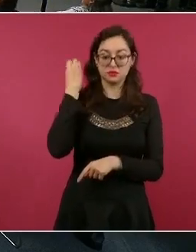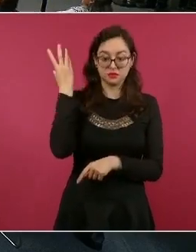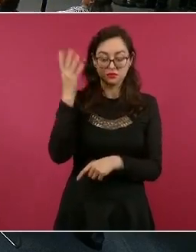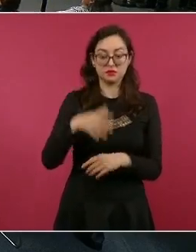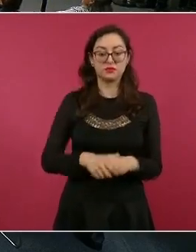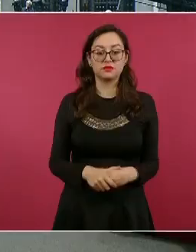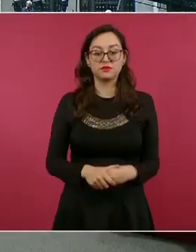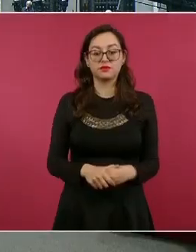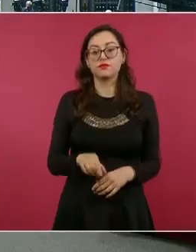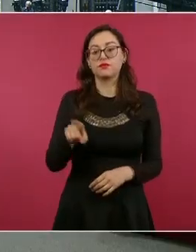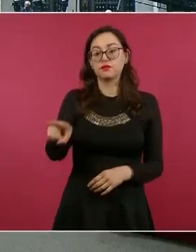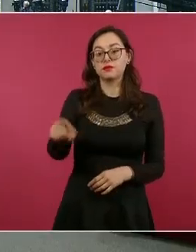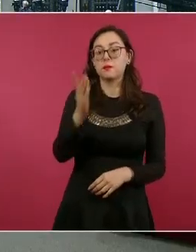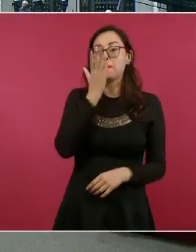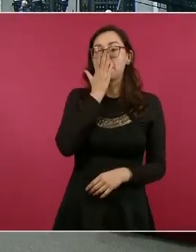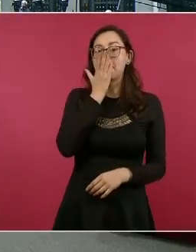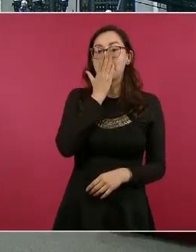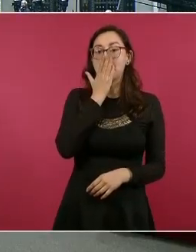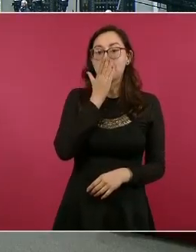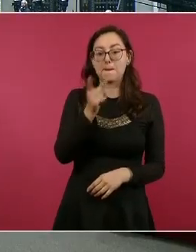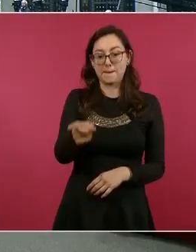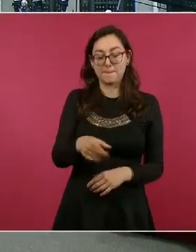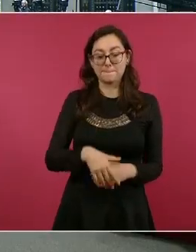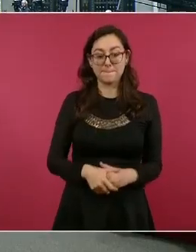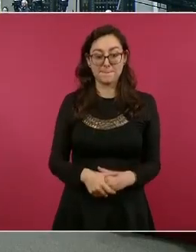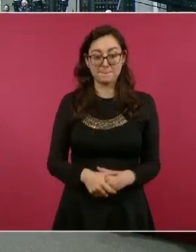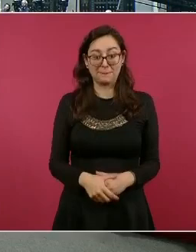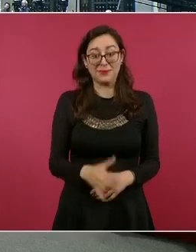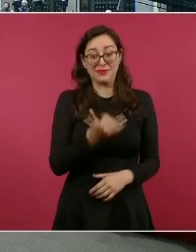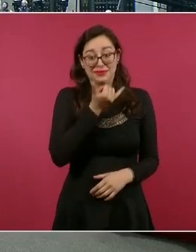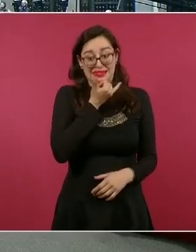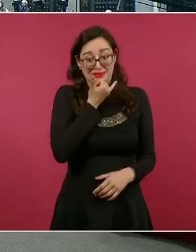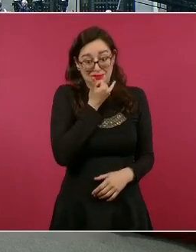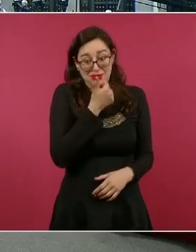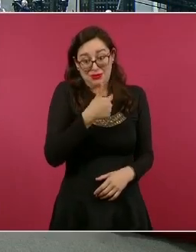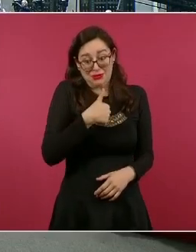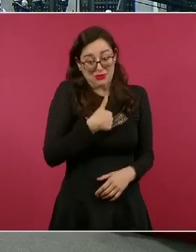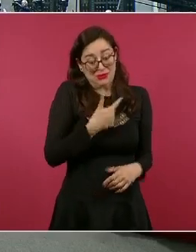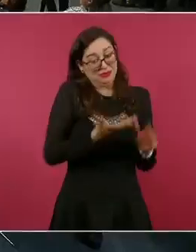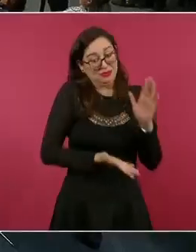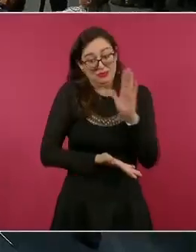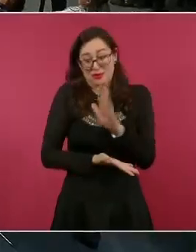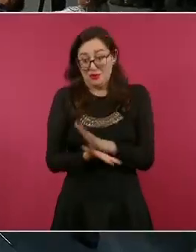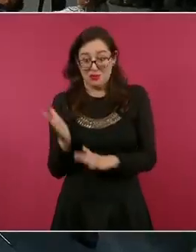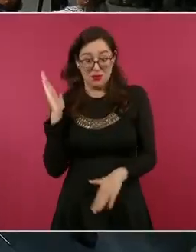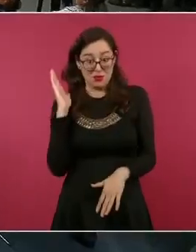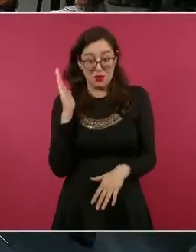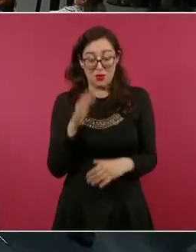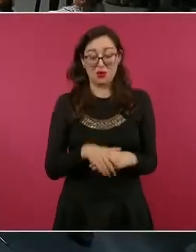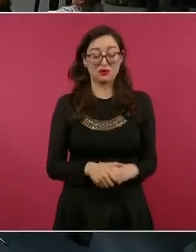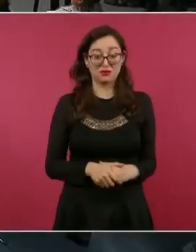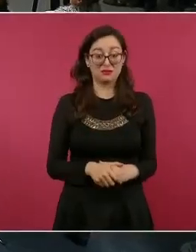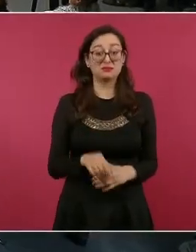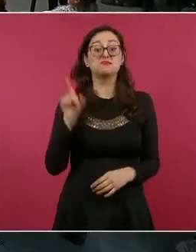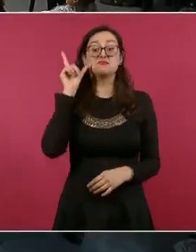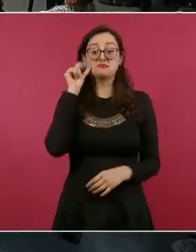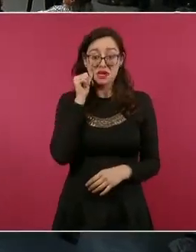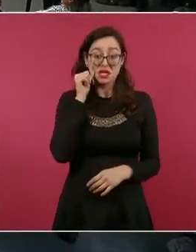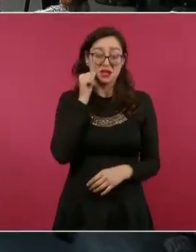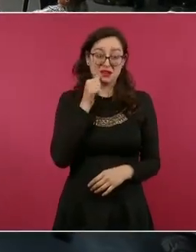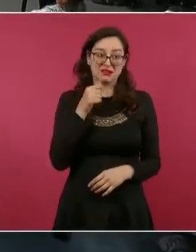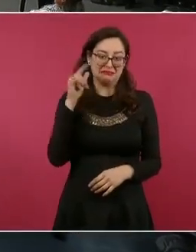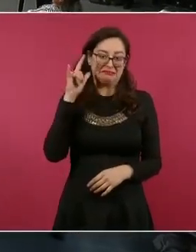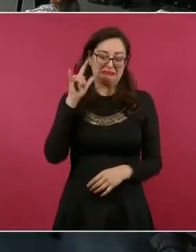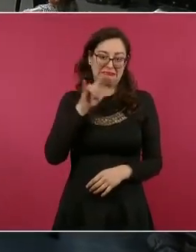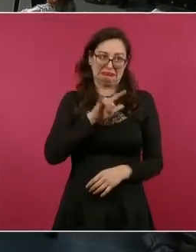Sonora. Sí, además ya me tengo que ir, ya tengo mi boleto. Sí. Tengo que estar en San Luis Río Colorado mañana, entonces